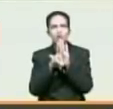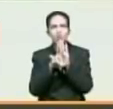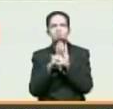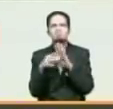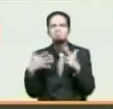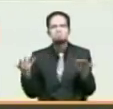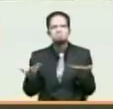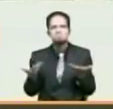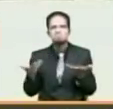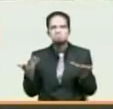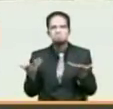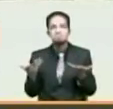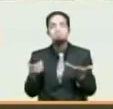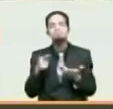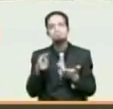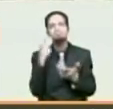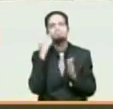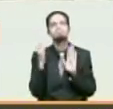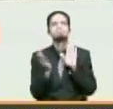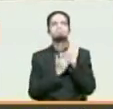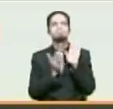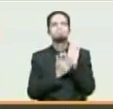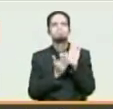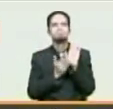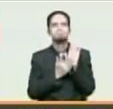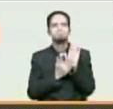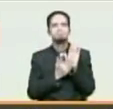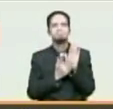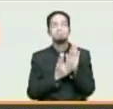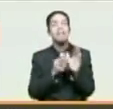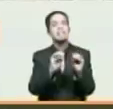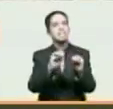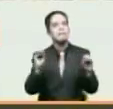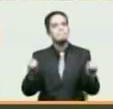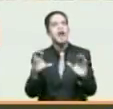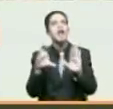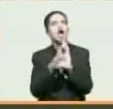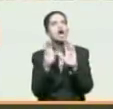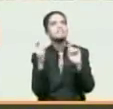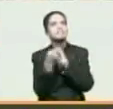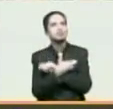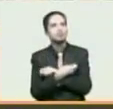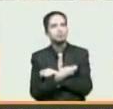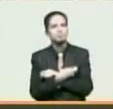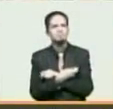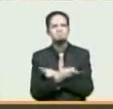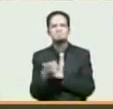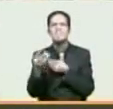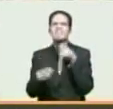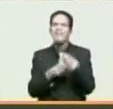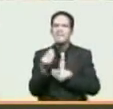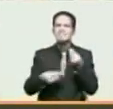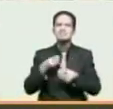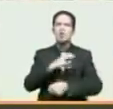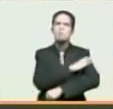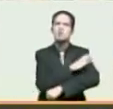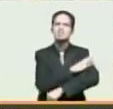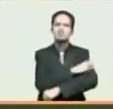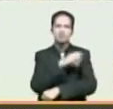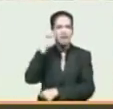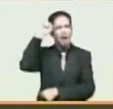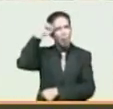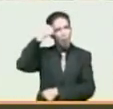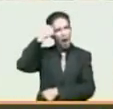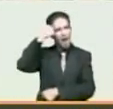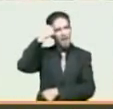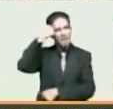a su palabra después de nombrar a los ministros, fue llamar a una Asamblea Nacional Constituyente. ¿Qué hizo la derecha? Recordemos, para que